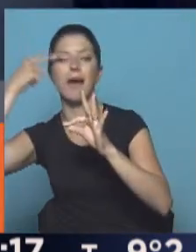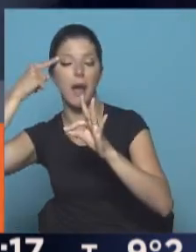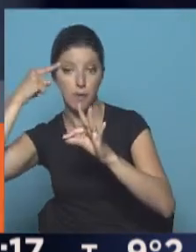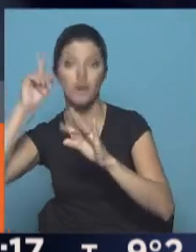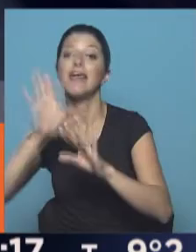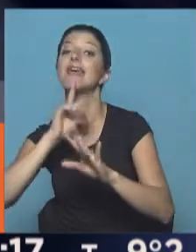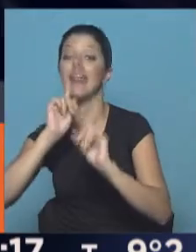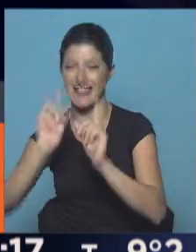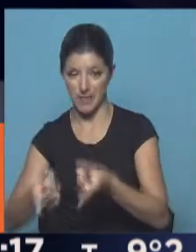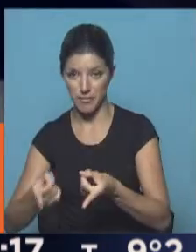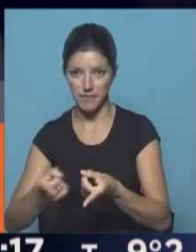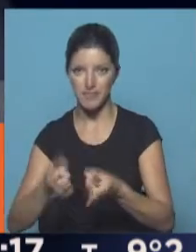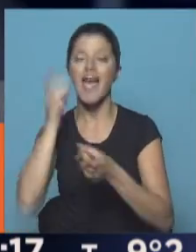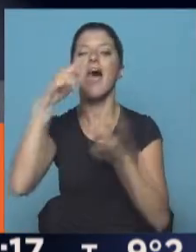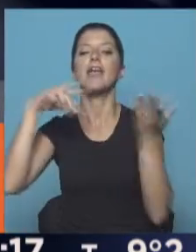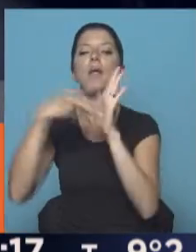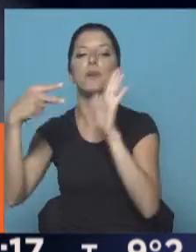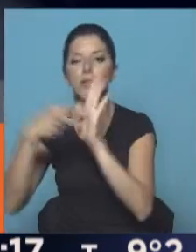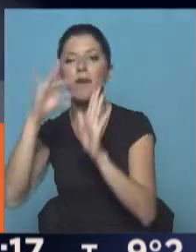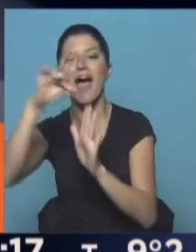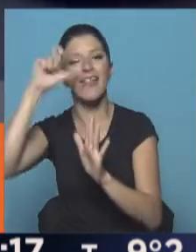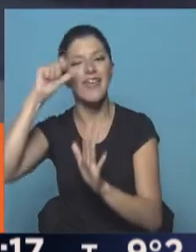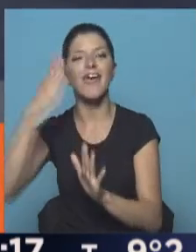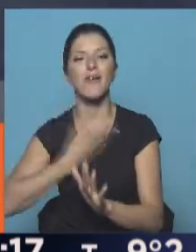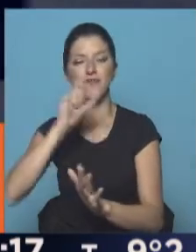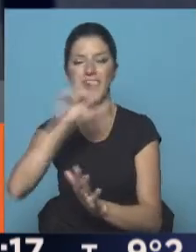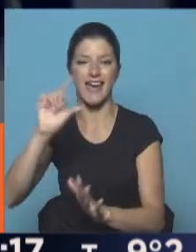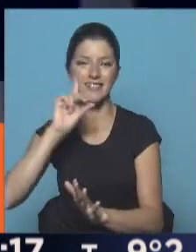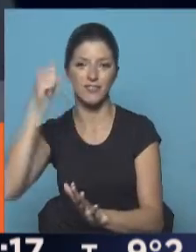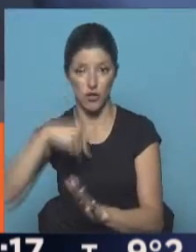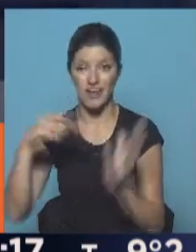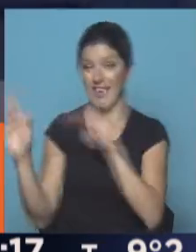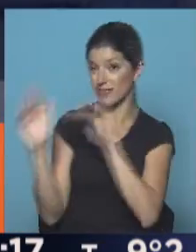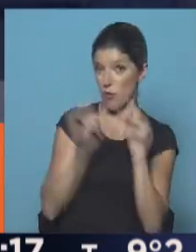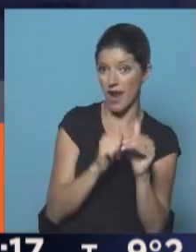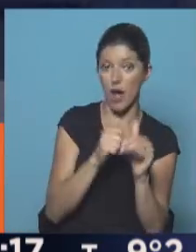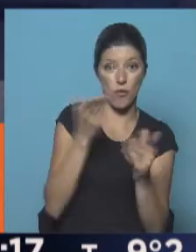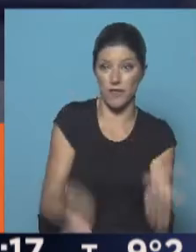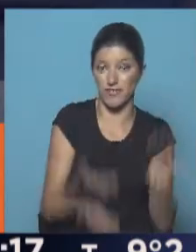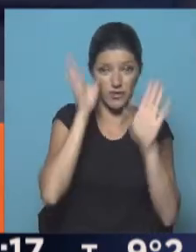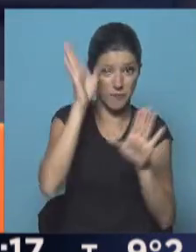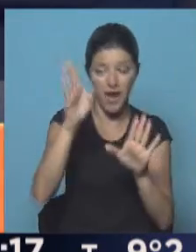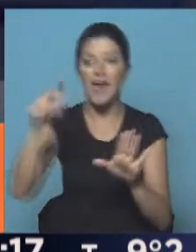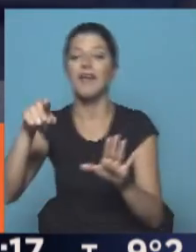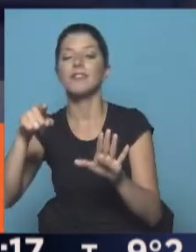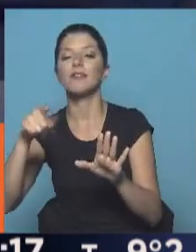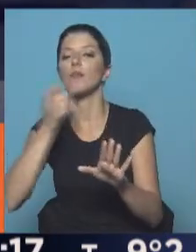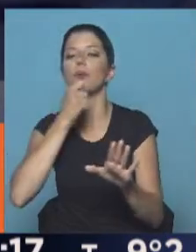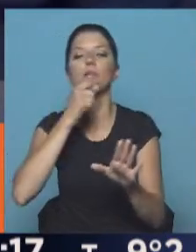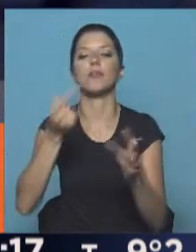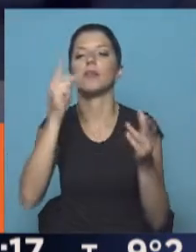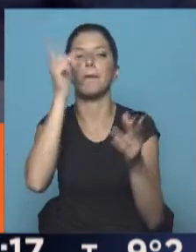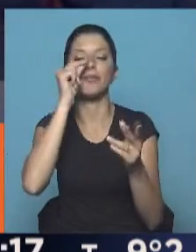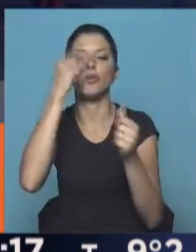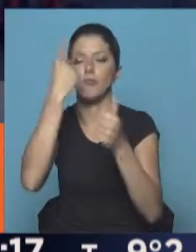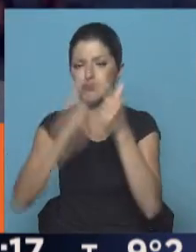Israel, el problema es la deflación, que es tan problemática como la hiperinflación. Deflación es la caída de precio, por la caída del petróleo, las